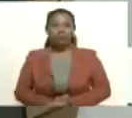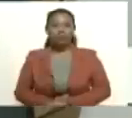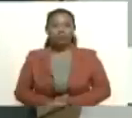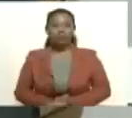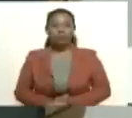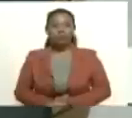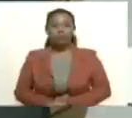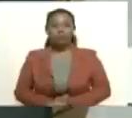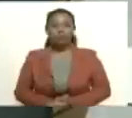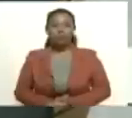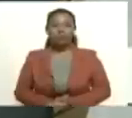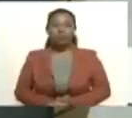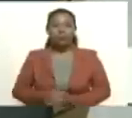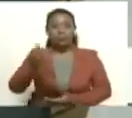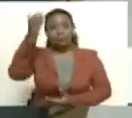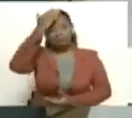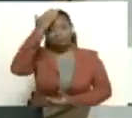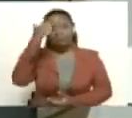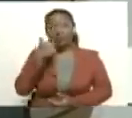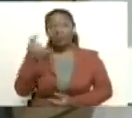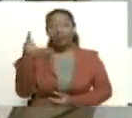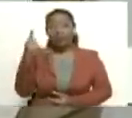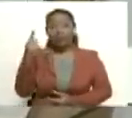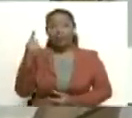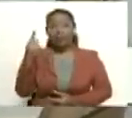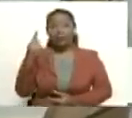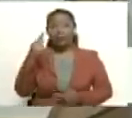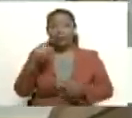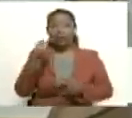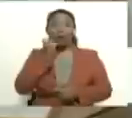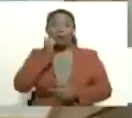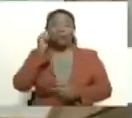Donald Trump afirma que Estados Unidos no descarta la opción militar en Venezuela.